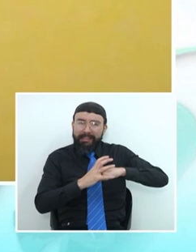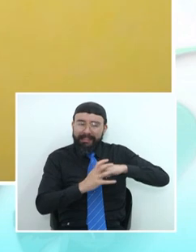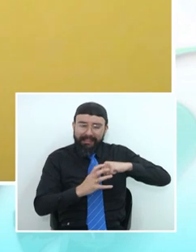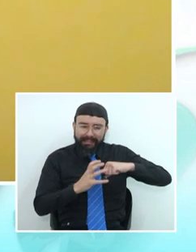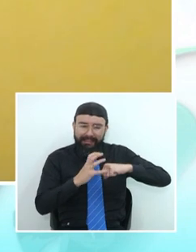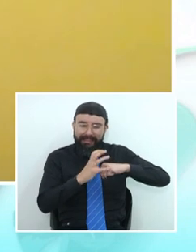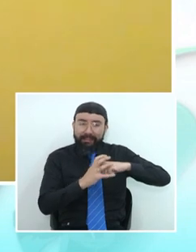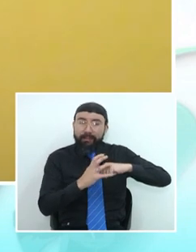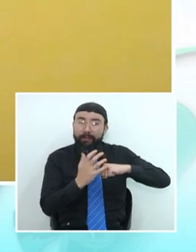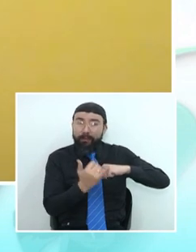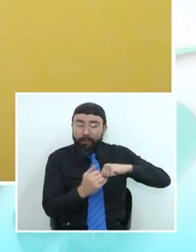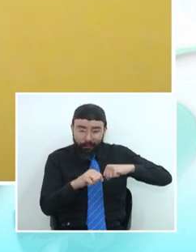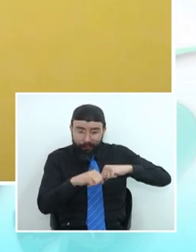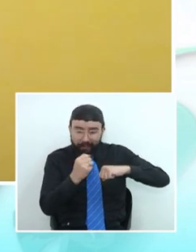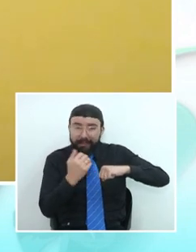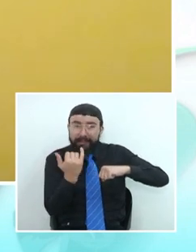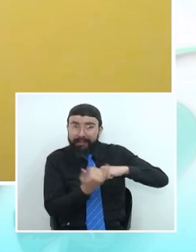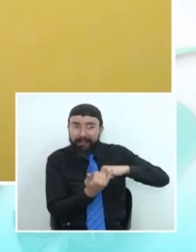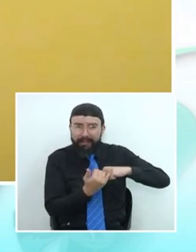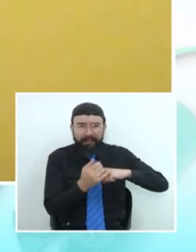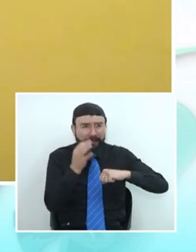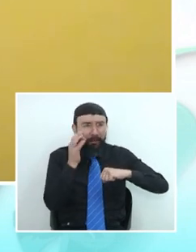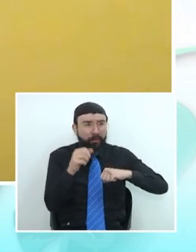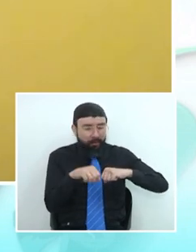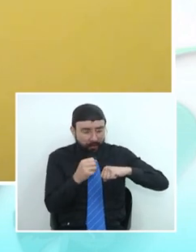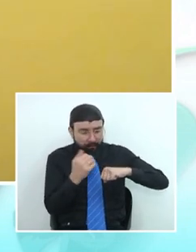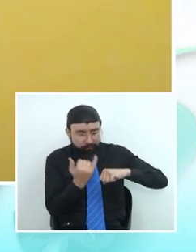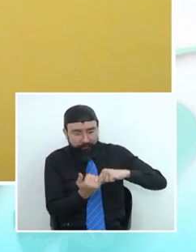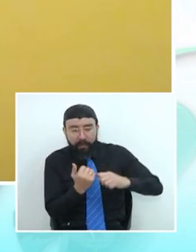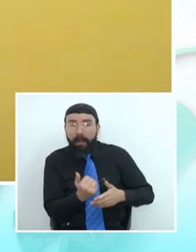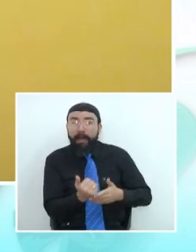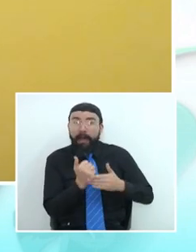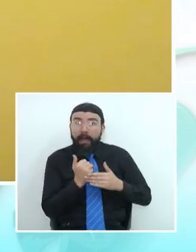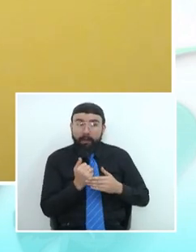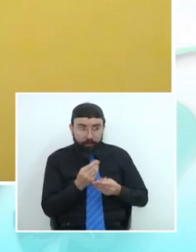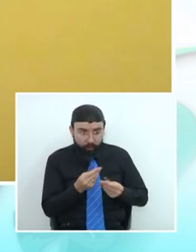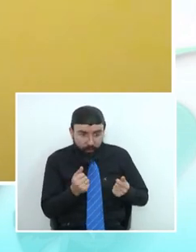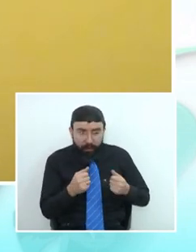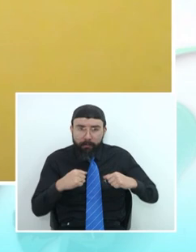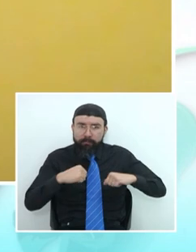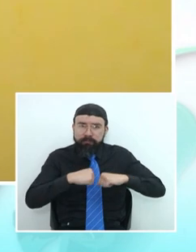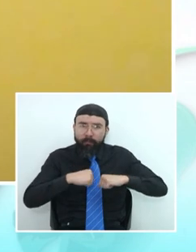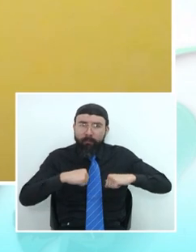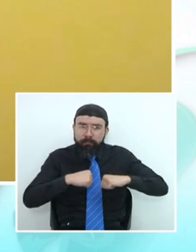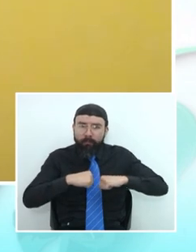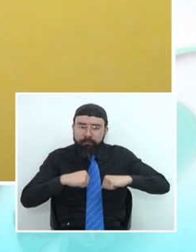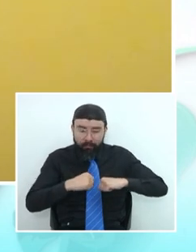el área dañada, como son los meniscos, como son los cartílagos, y tiene una